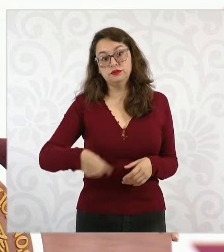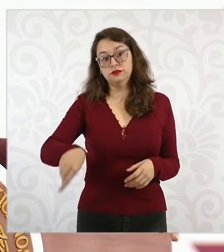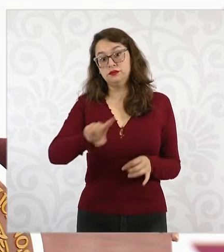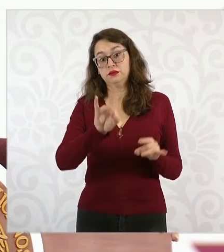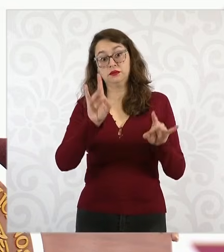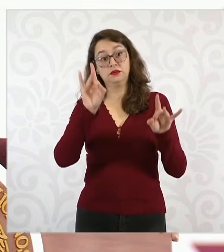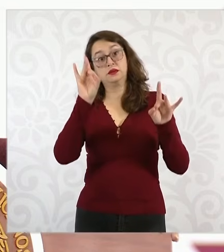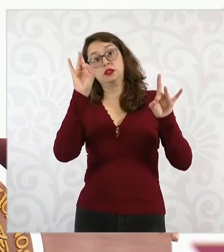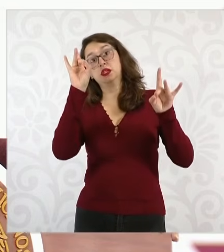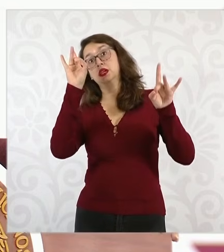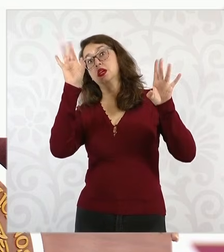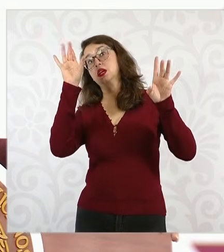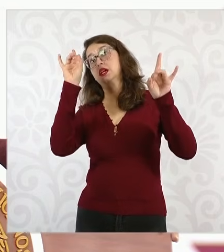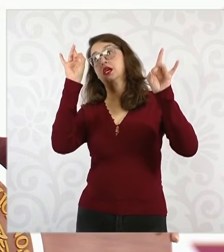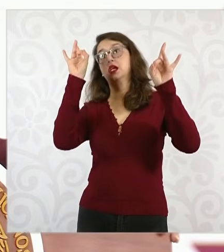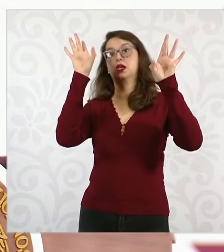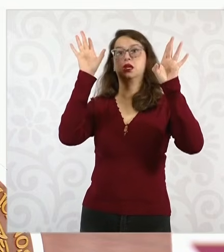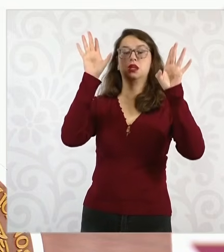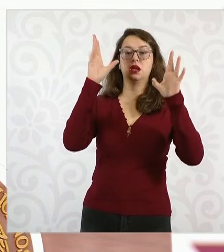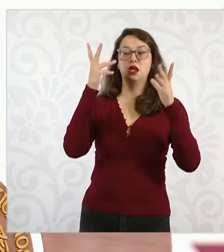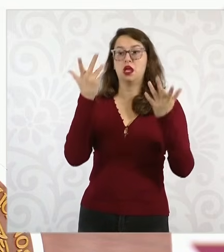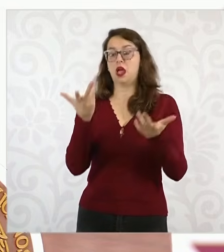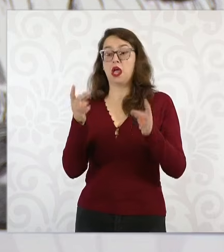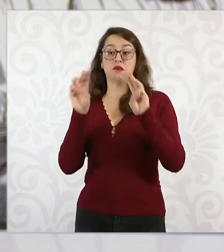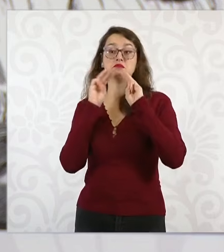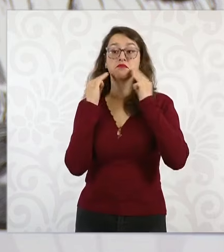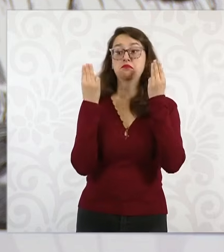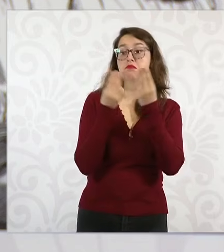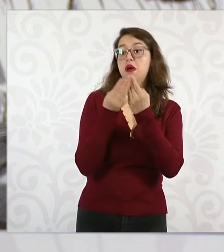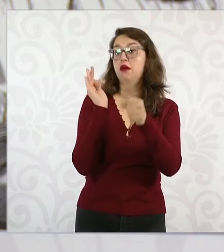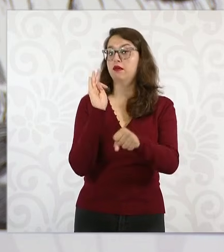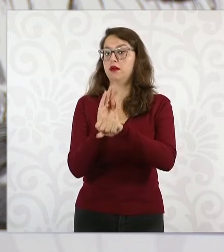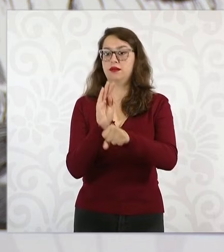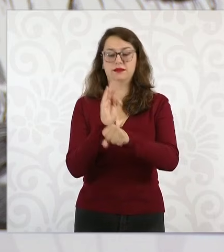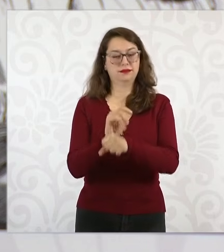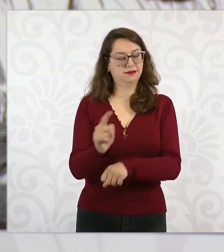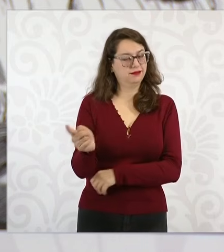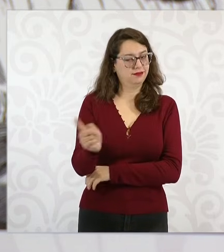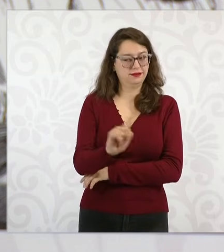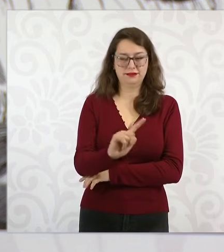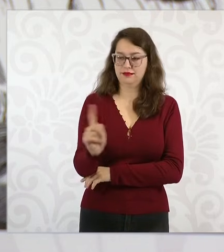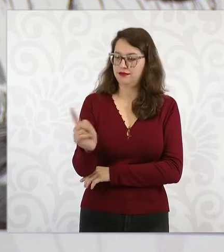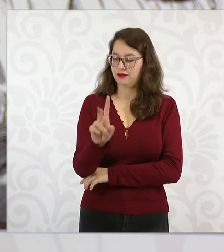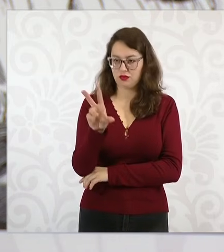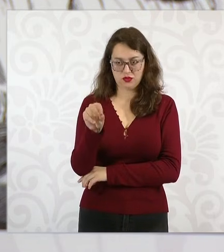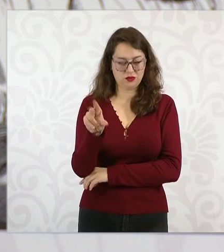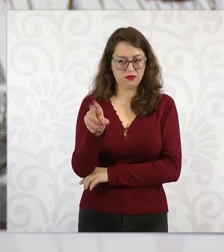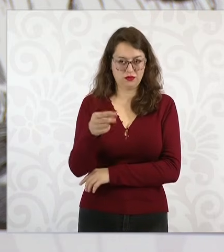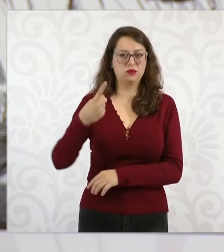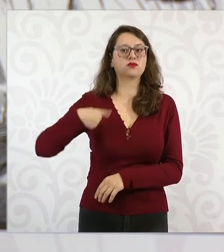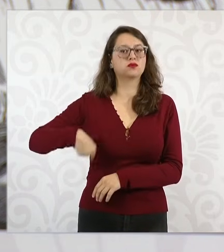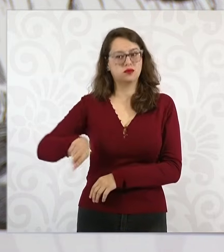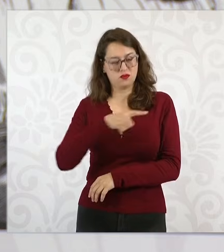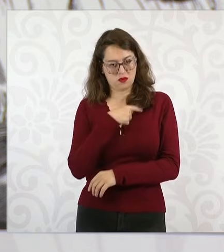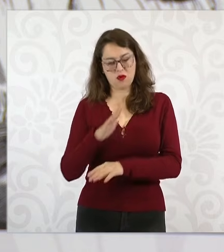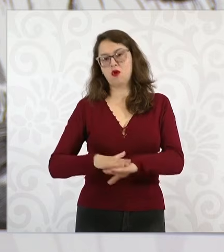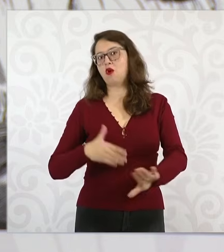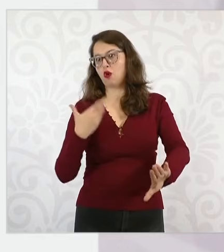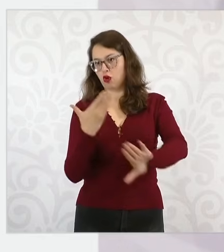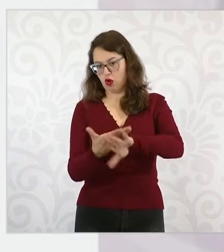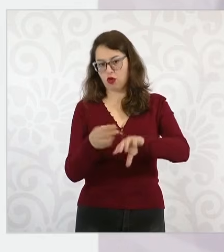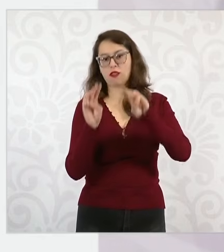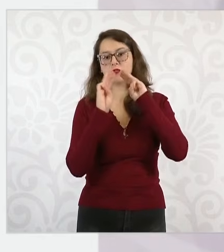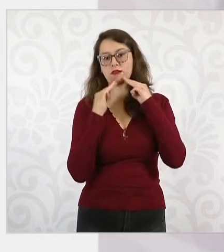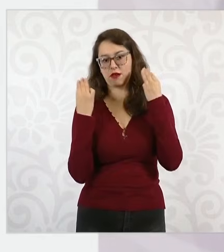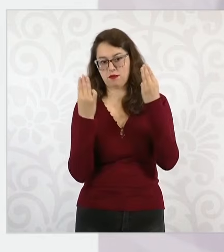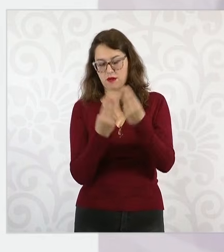adversarios, de no combatir las organizaciones criminales, porque si alguien las ha combatido somos nosotros,